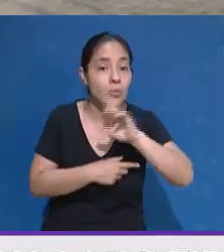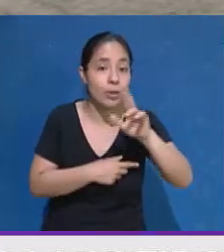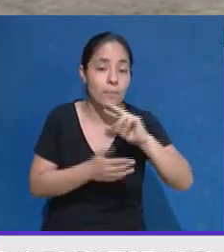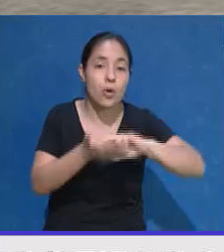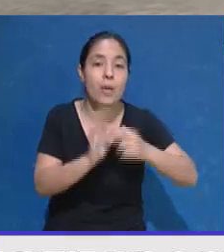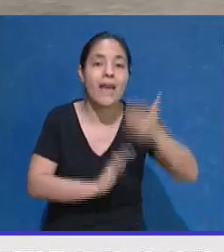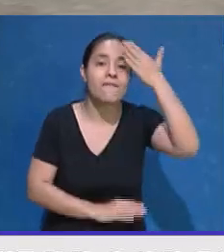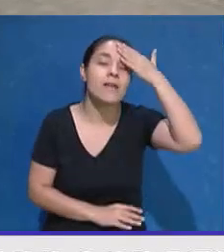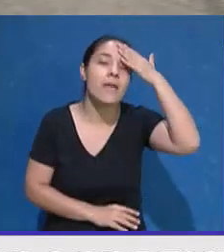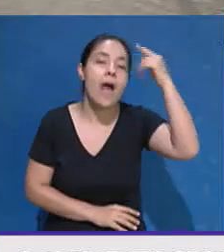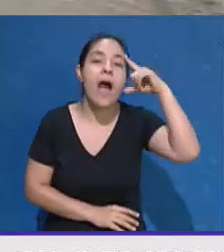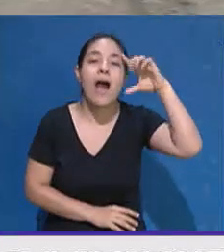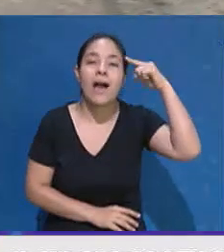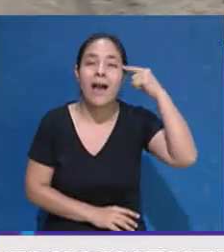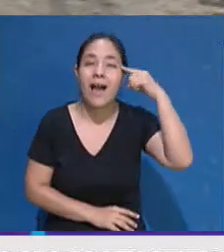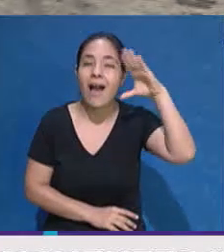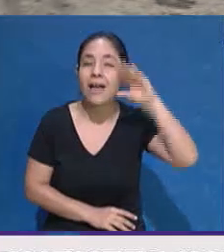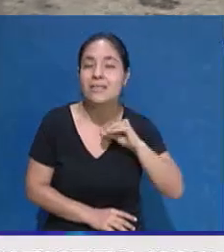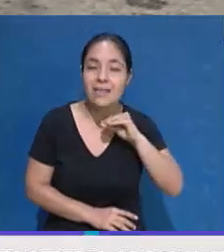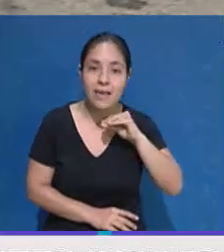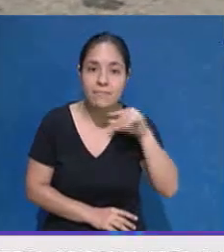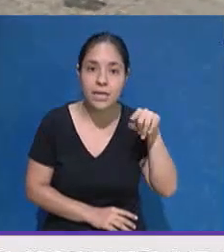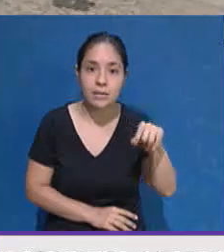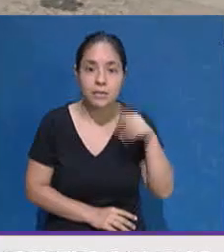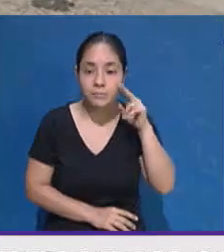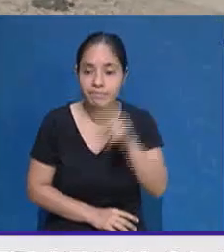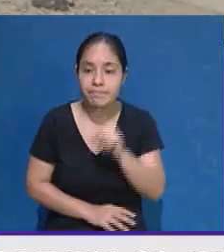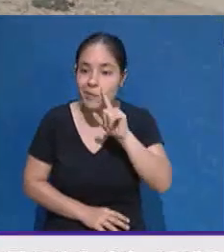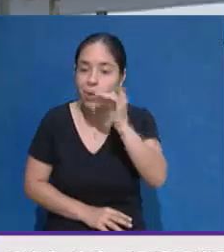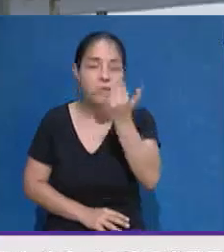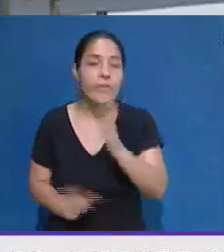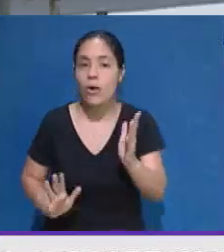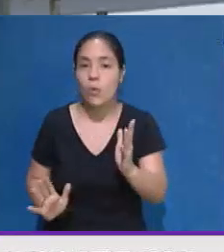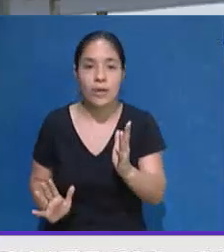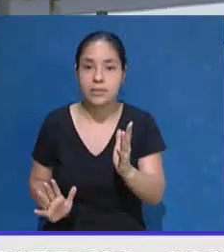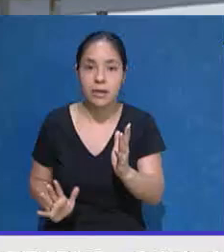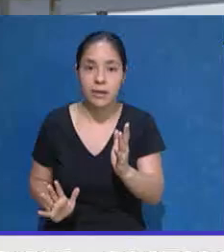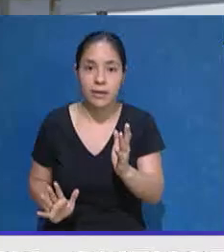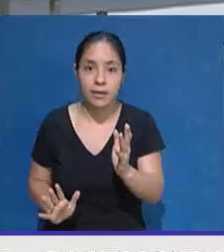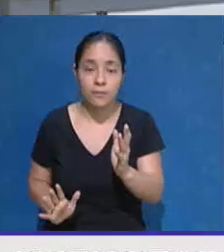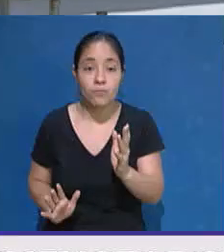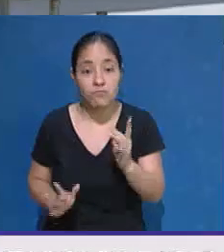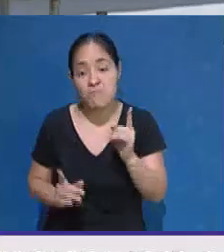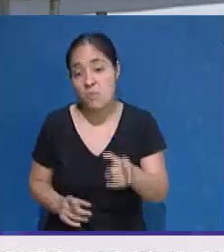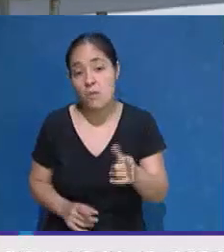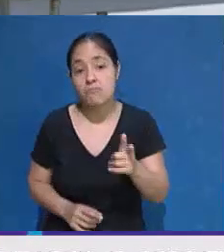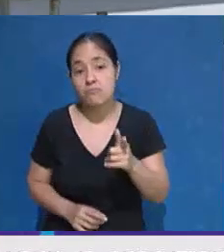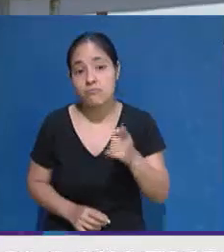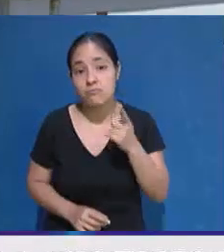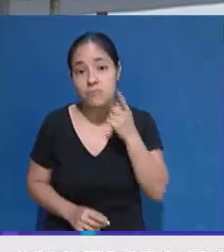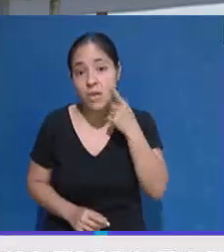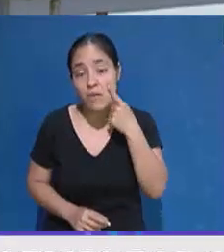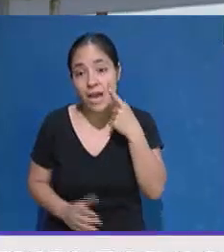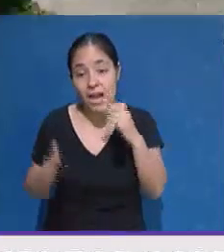padece Alzheimer, no había advertido esta situación y por lo tanto habría convivido durante estos